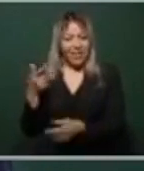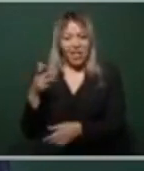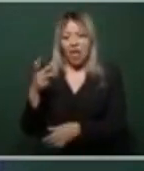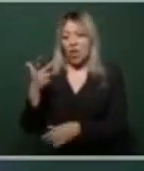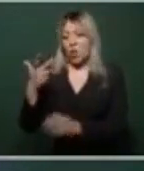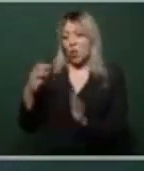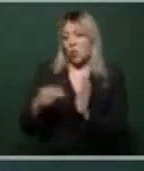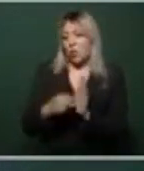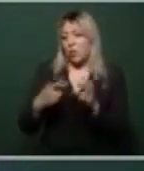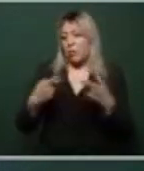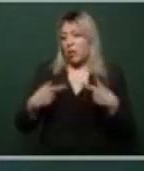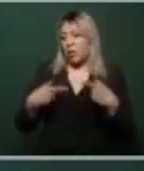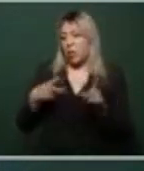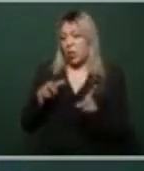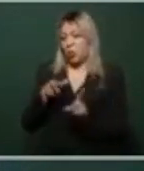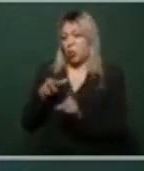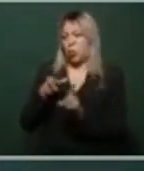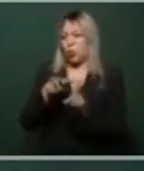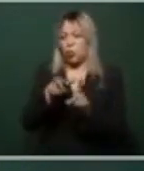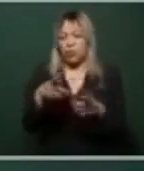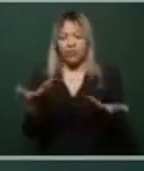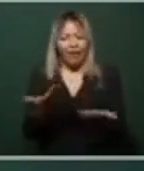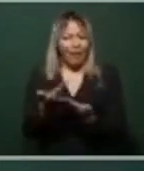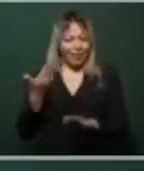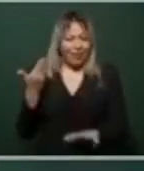8,000 elementos del Estado Mayor Presidencial,